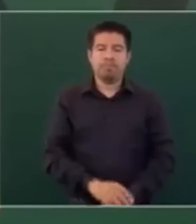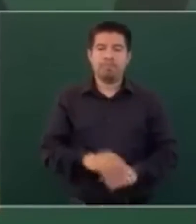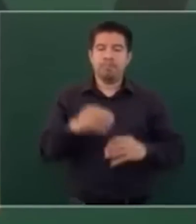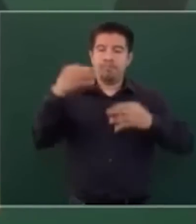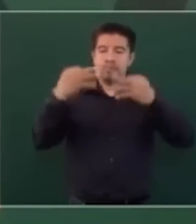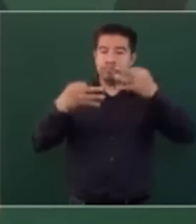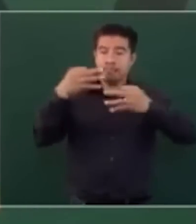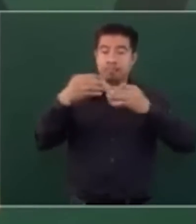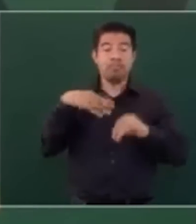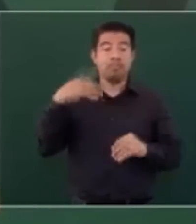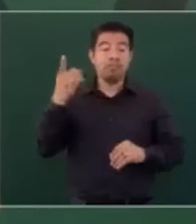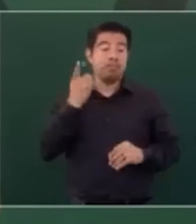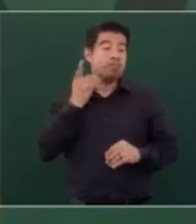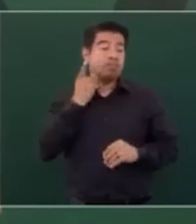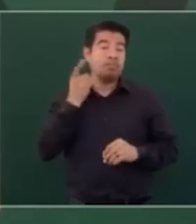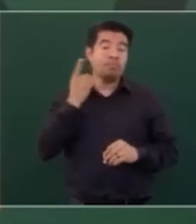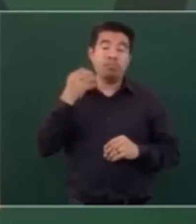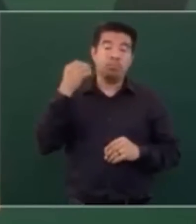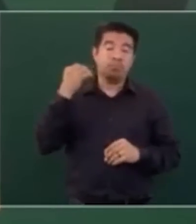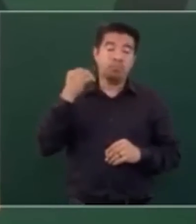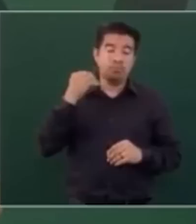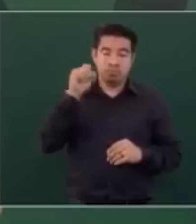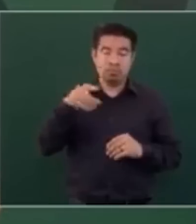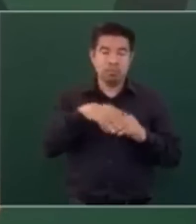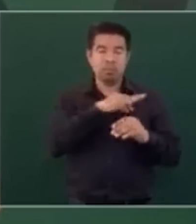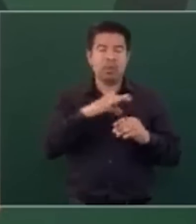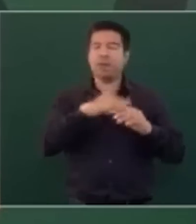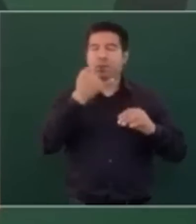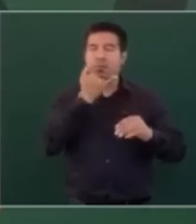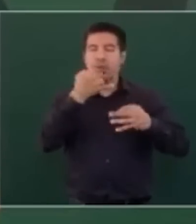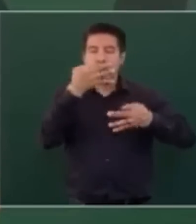legisladores, en este caso jueces, magistrados, ministros,